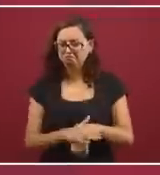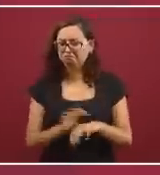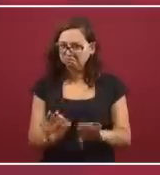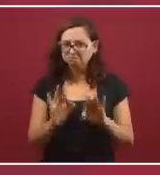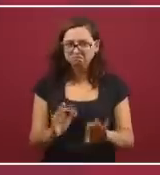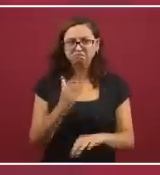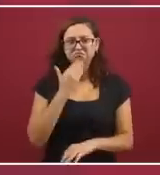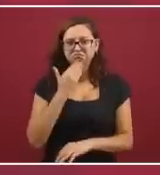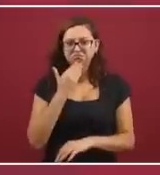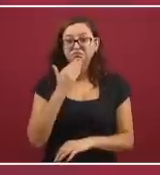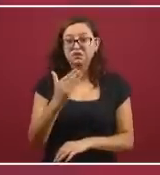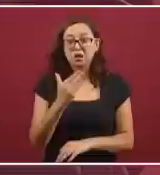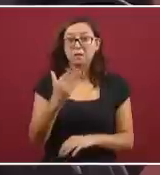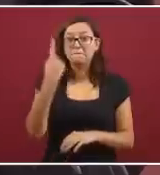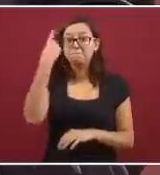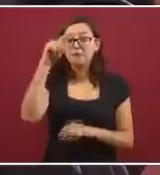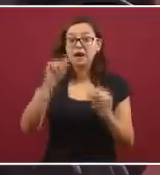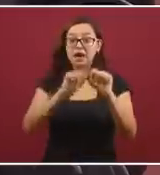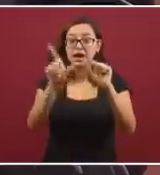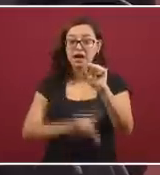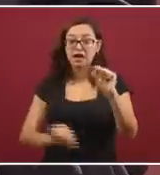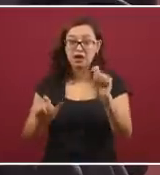para la guardia